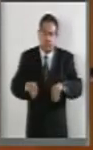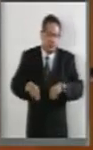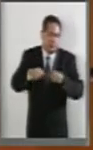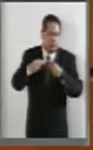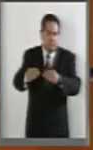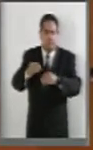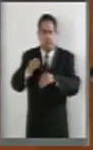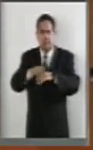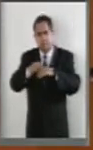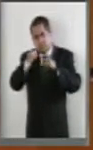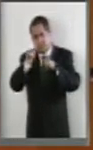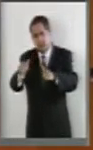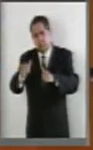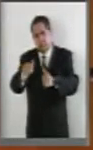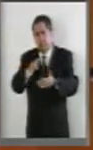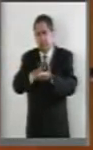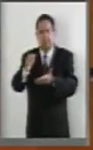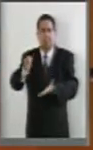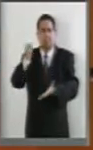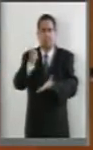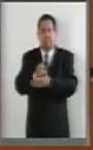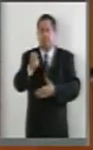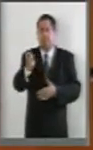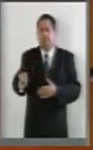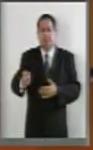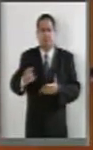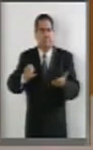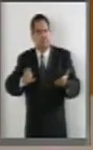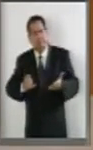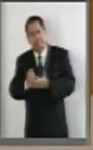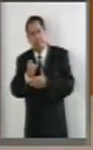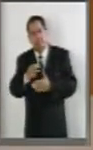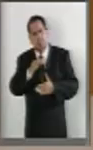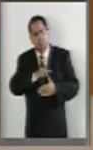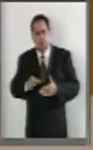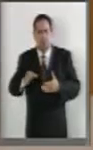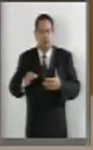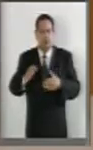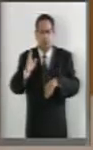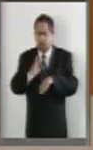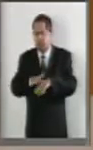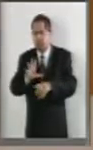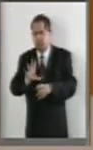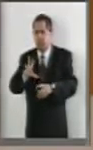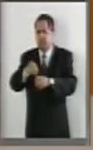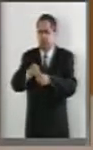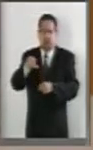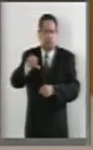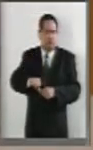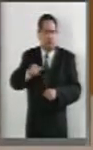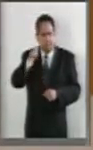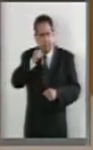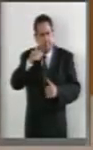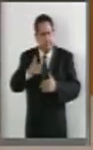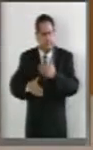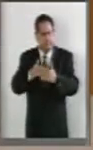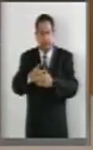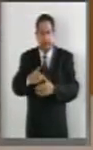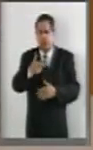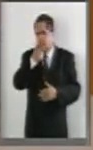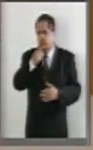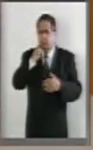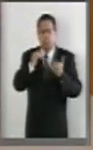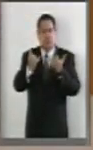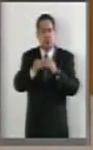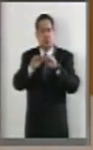podamos aprobar este dictamen y que podamos sumarnos hoy y siempre por la igualdad